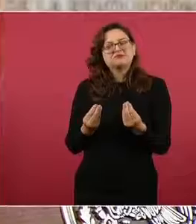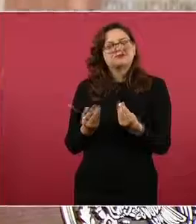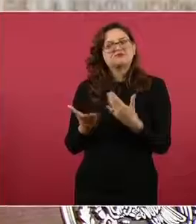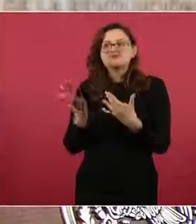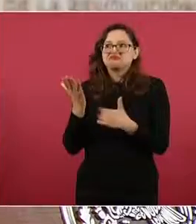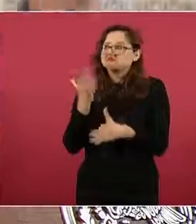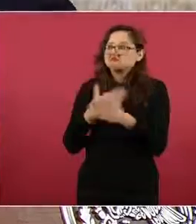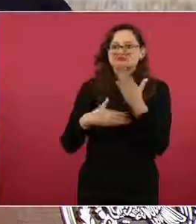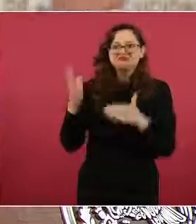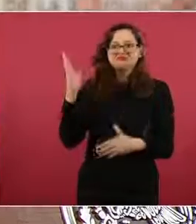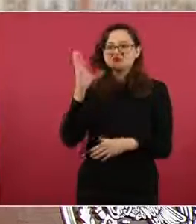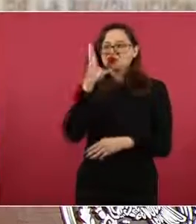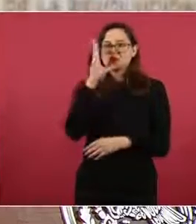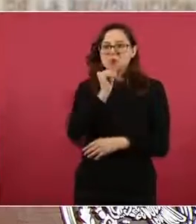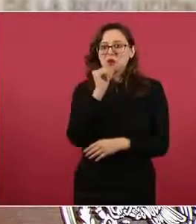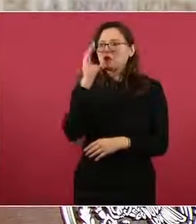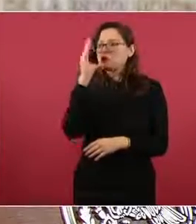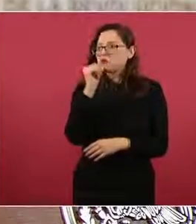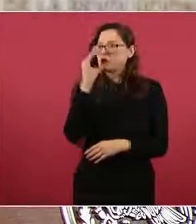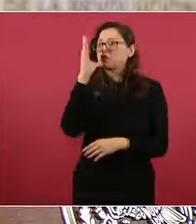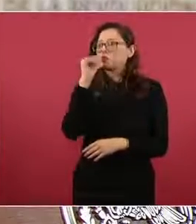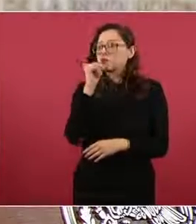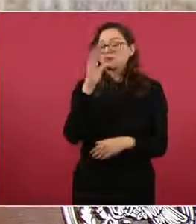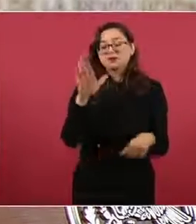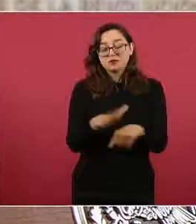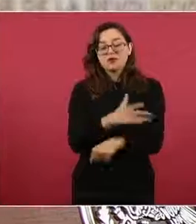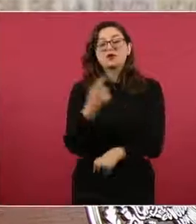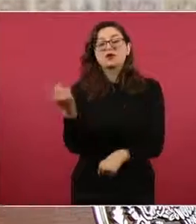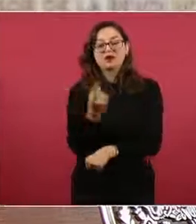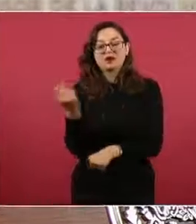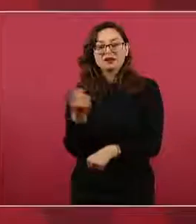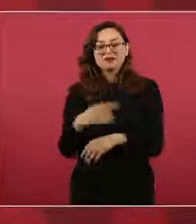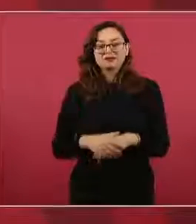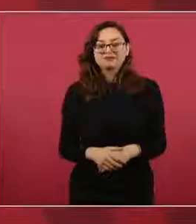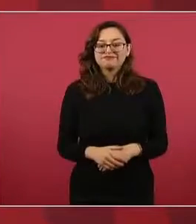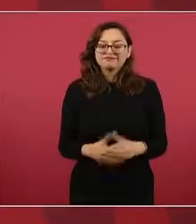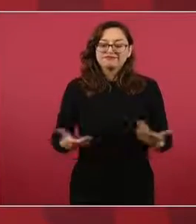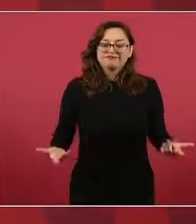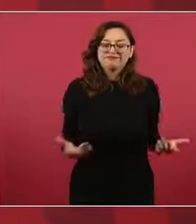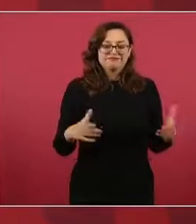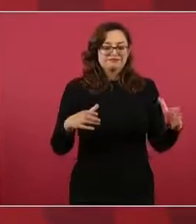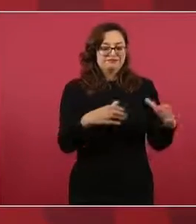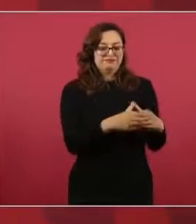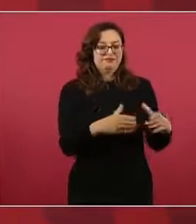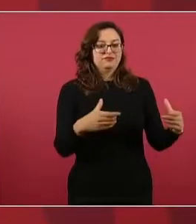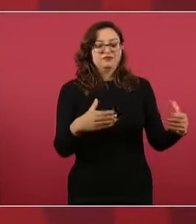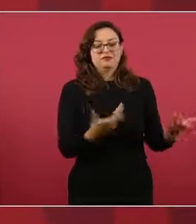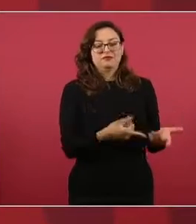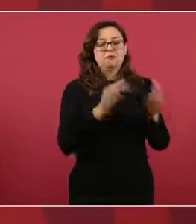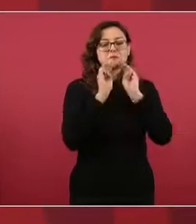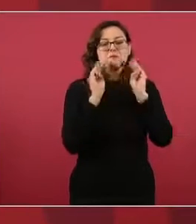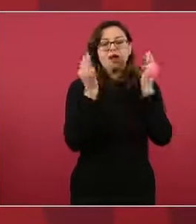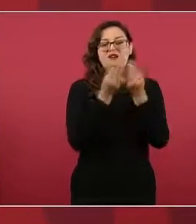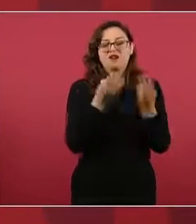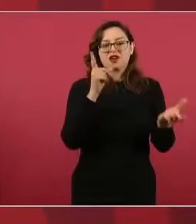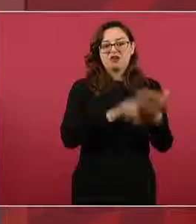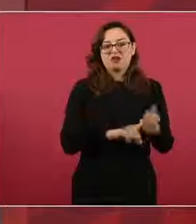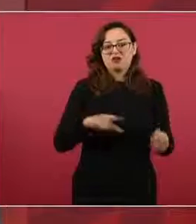pero con una banda de malhechores en el gobierno.